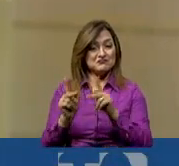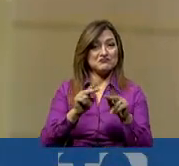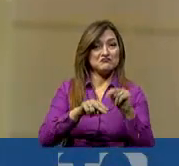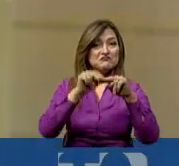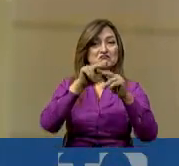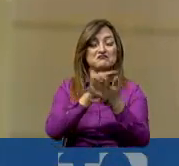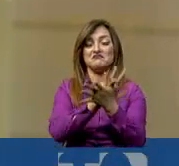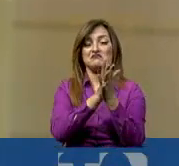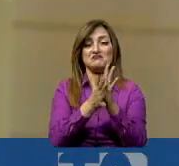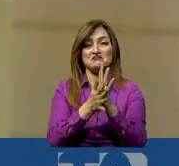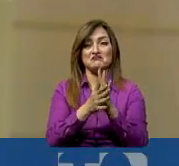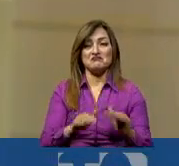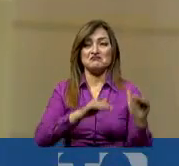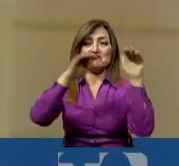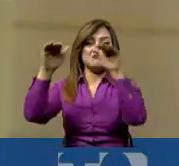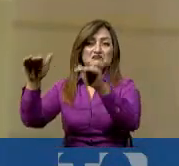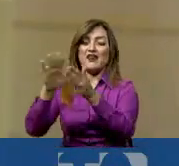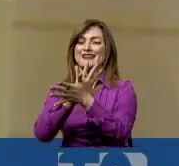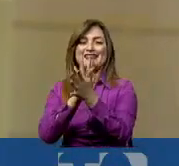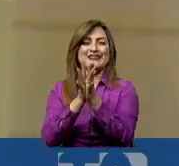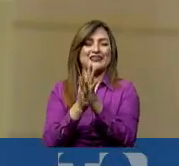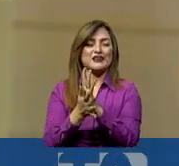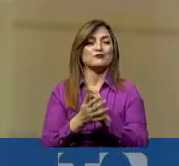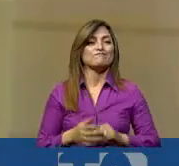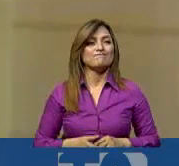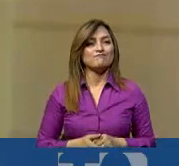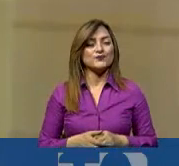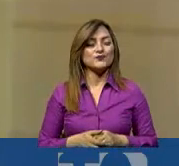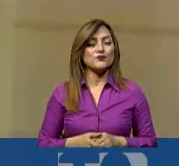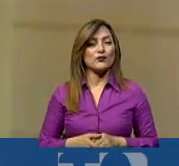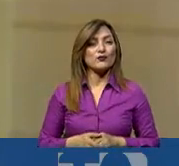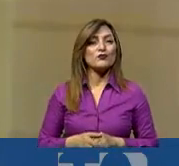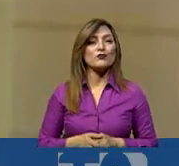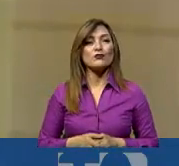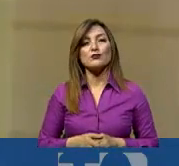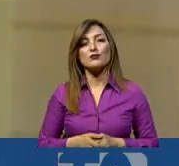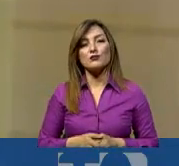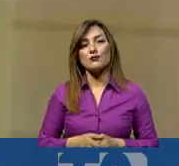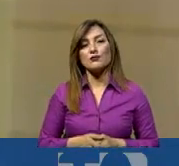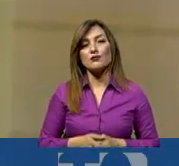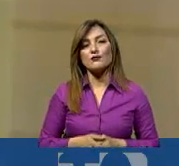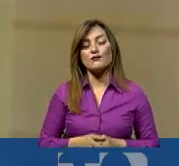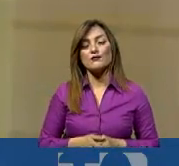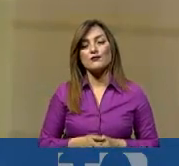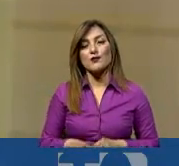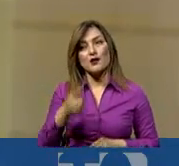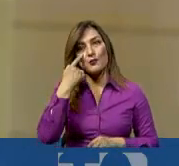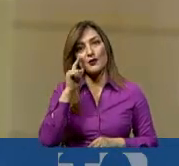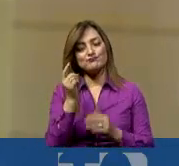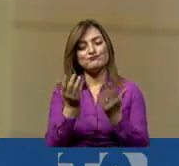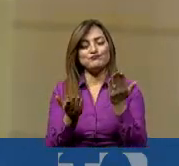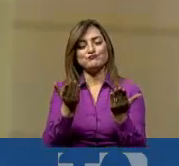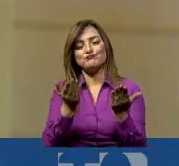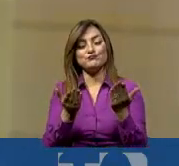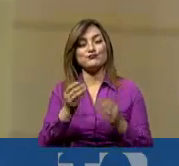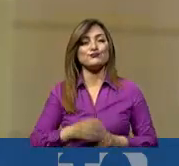construyó en la parte superior del cubeto. Eso hace también de que el presupuesto baje. Entonces ahí recién se podrá comparar a la